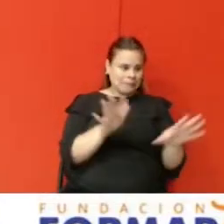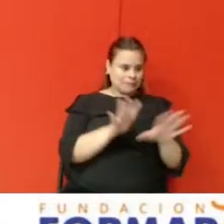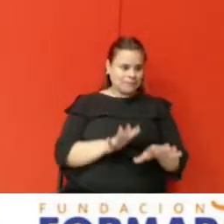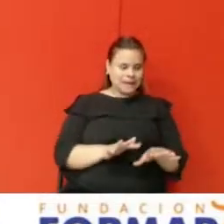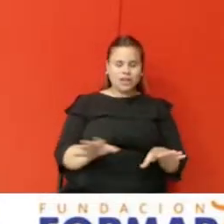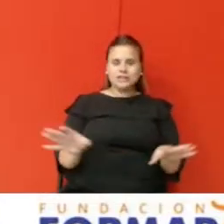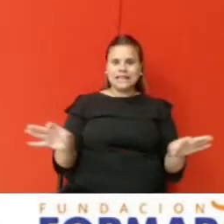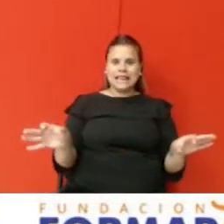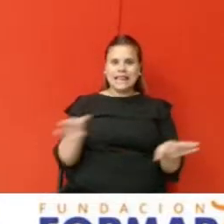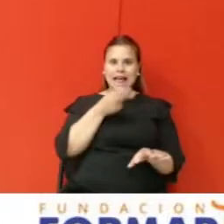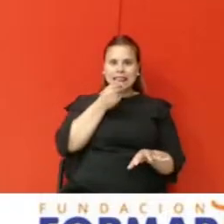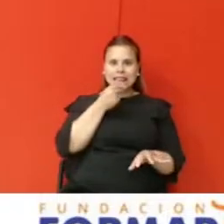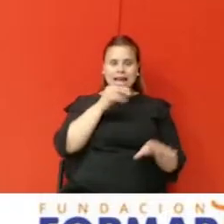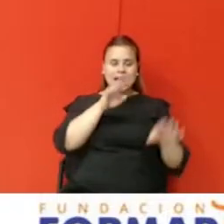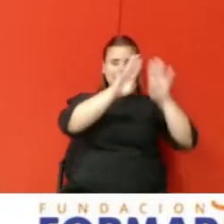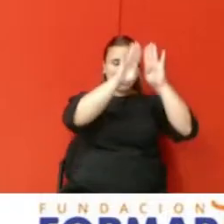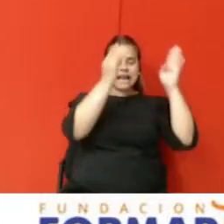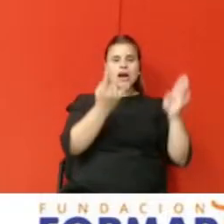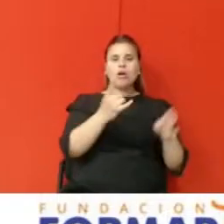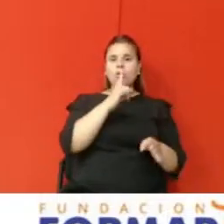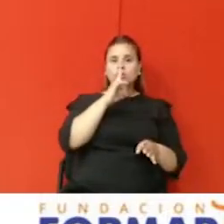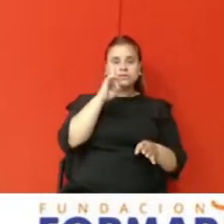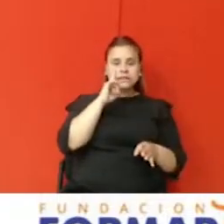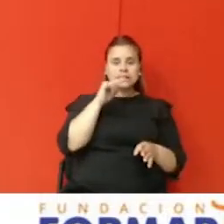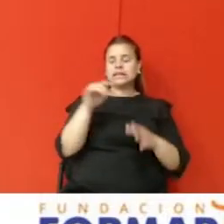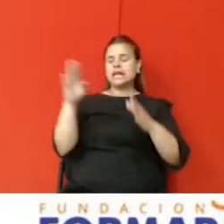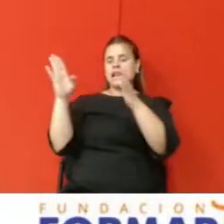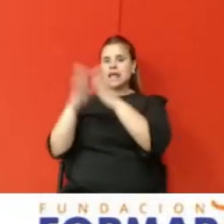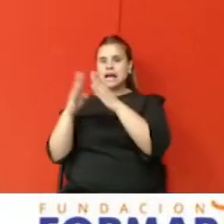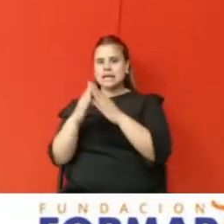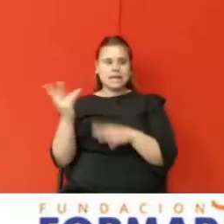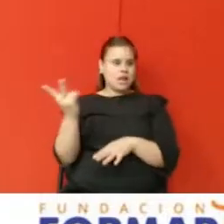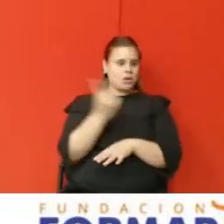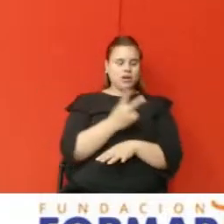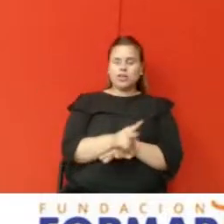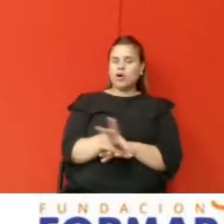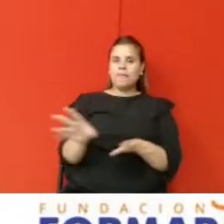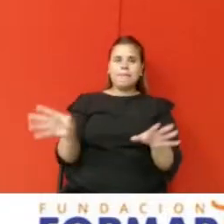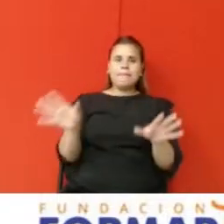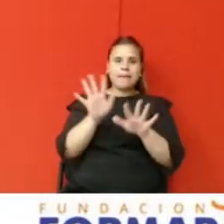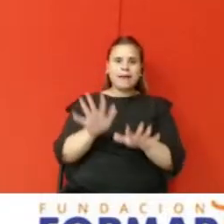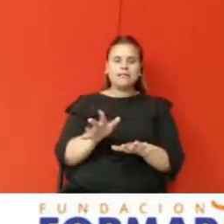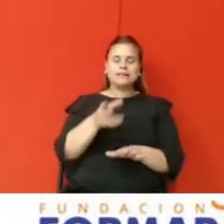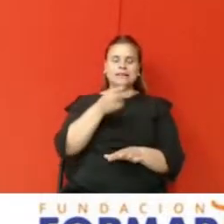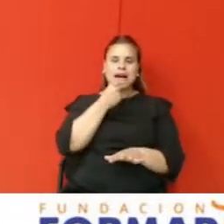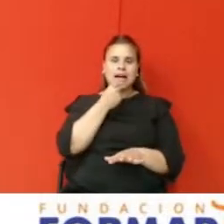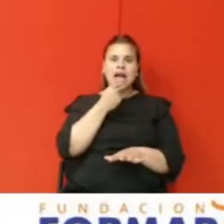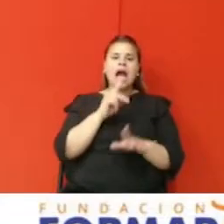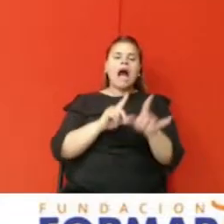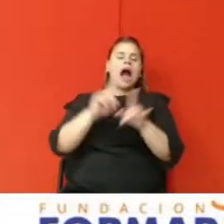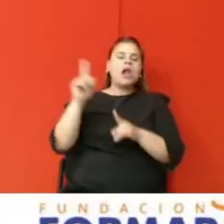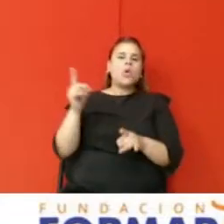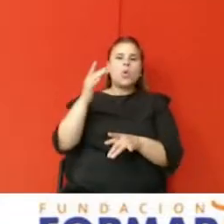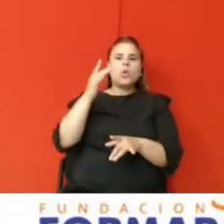las terapias intensivas y luego en los domicilios. Por decir, tuvimos pacientes que se negaban a la